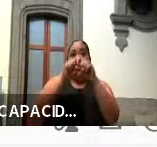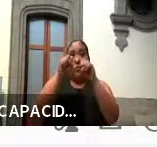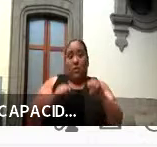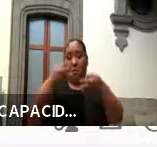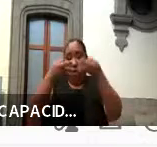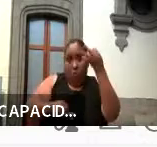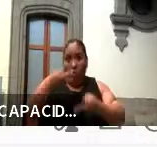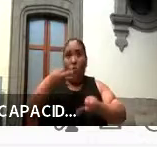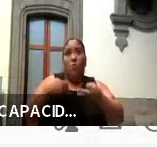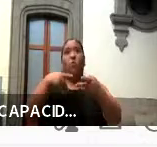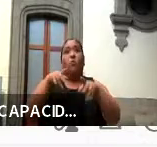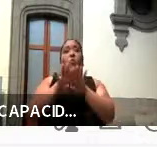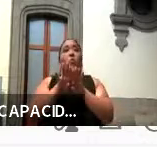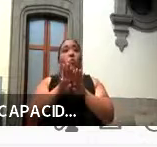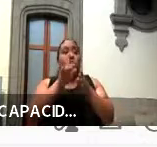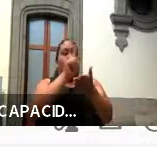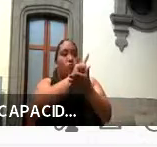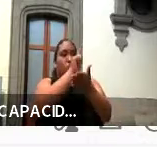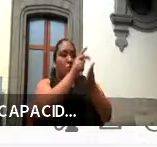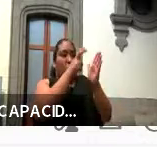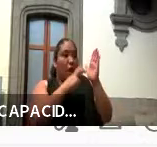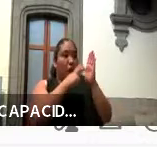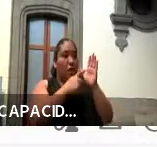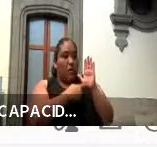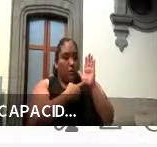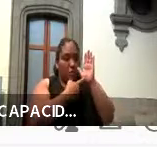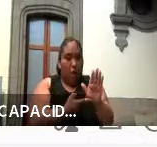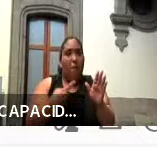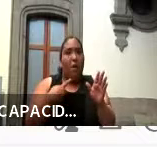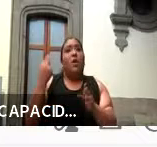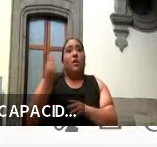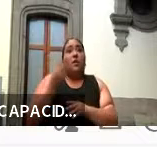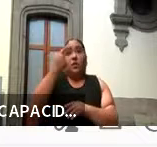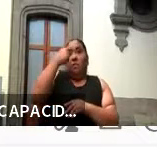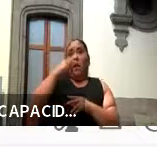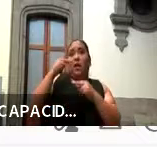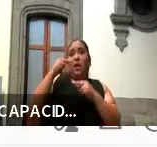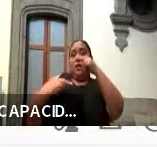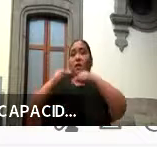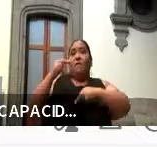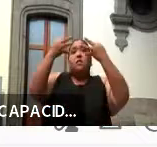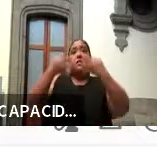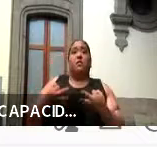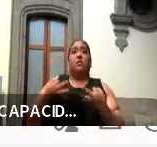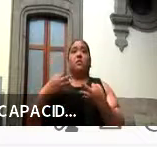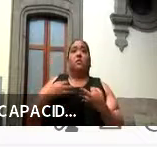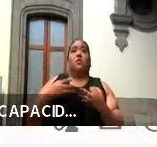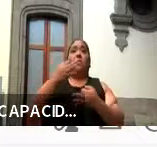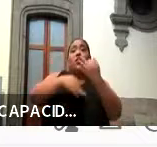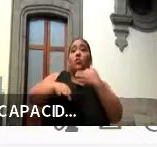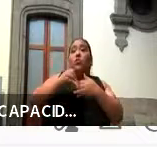cuáles son las reformas, las adecuaciones necesarias a nivel de sistema de justicia y lo ayuda a fortalecerse